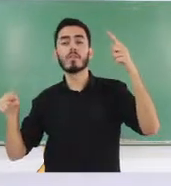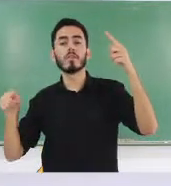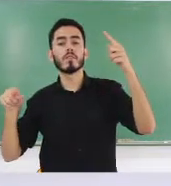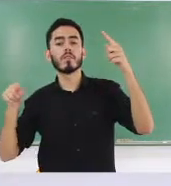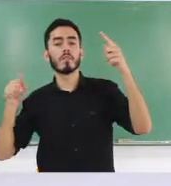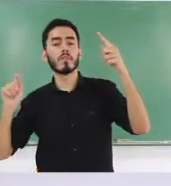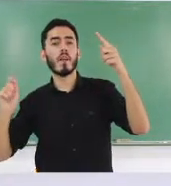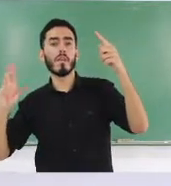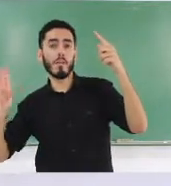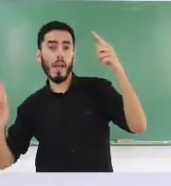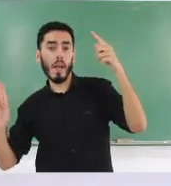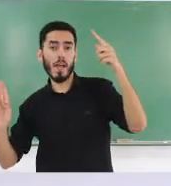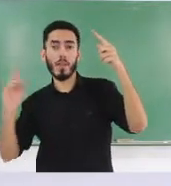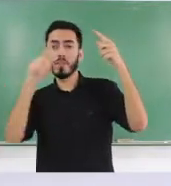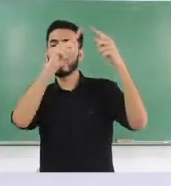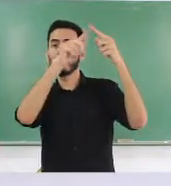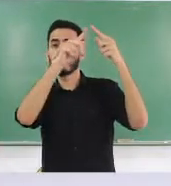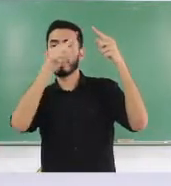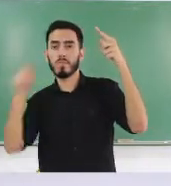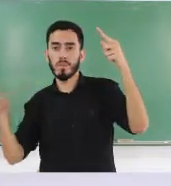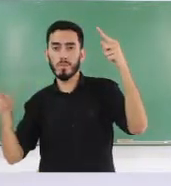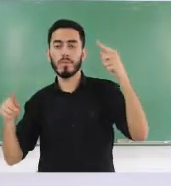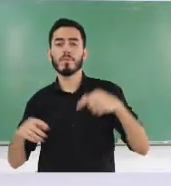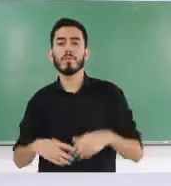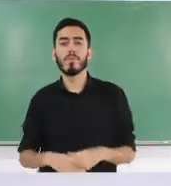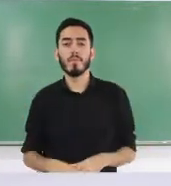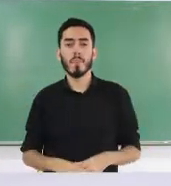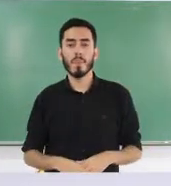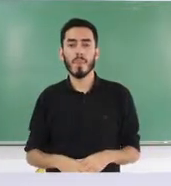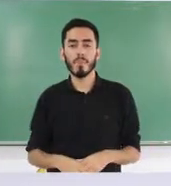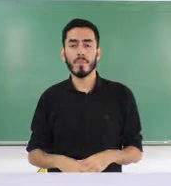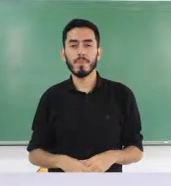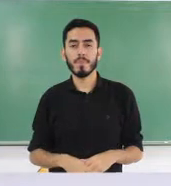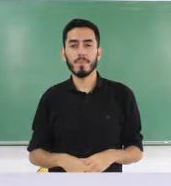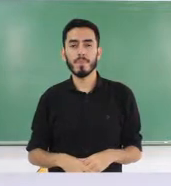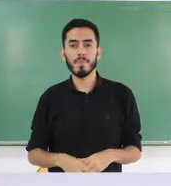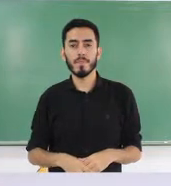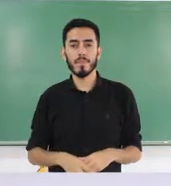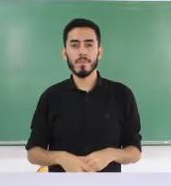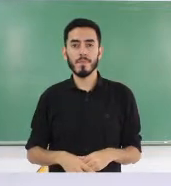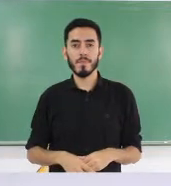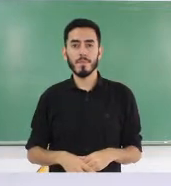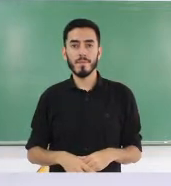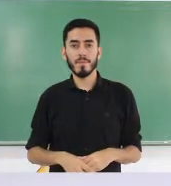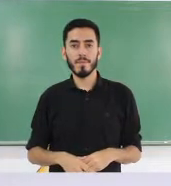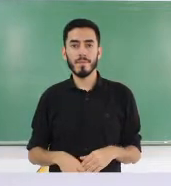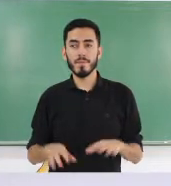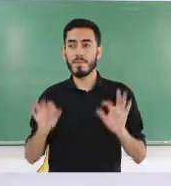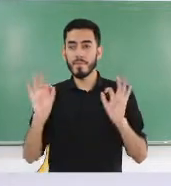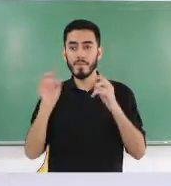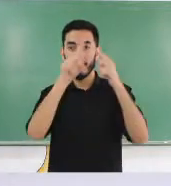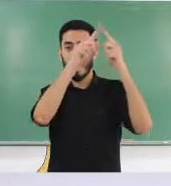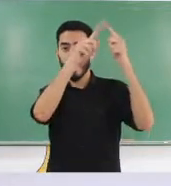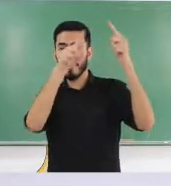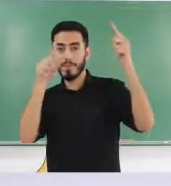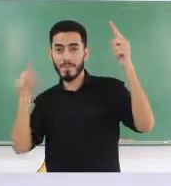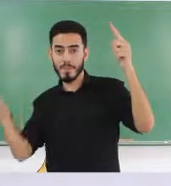el punto B de nuestro segmento. Una vez que tengo esto, ¿sí? Trazo